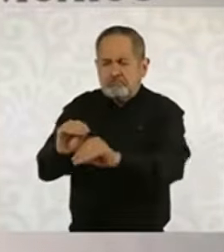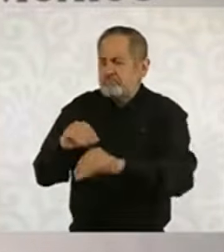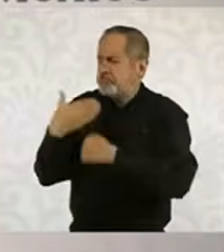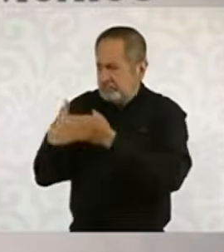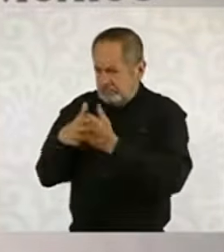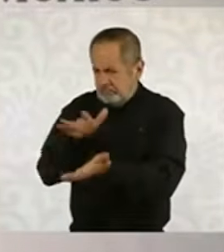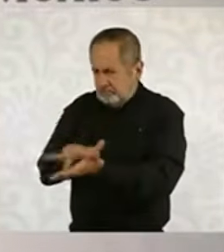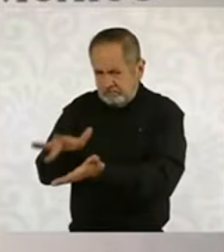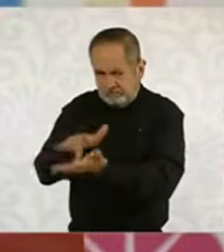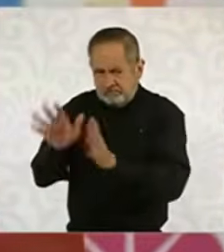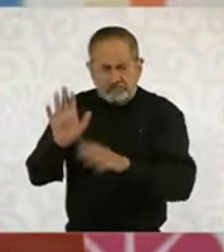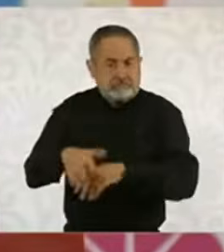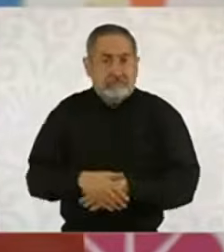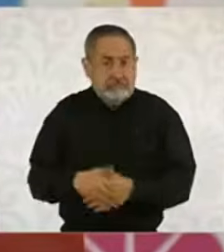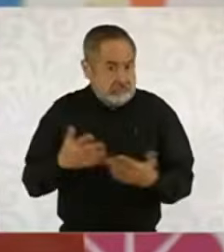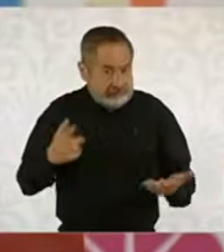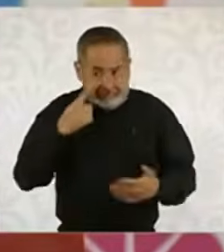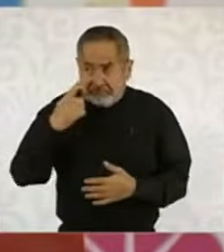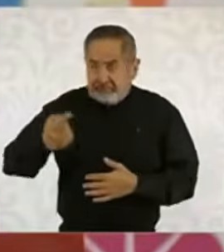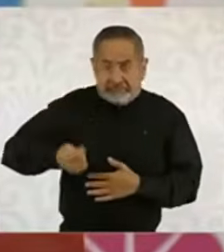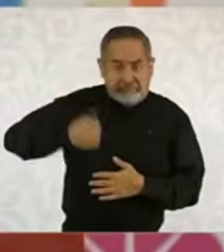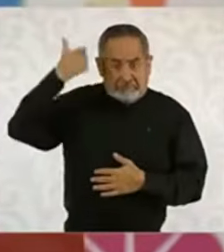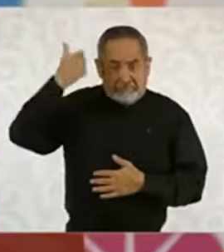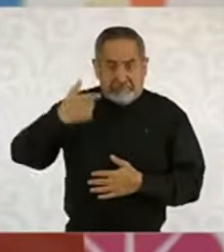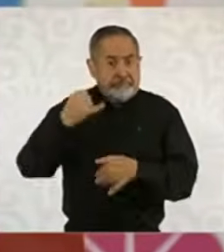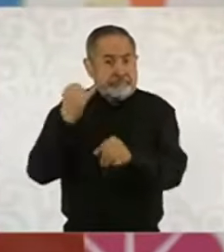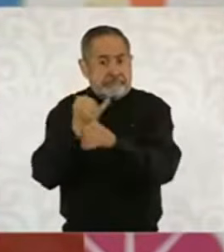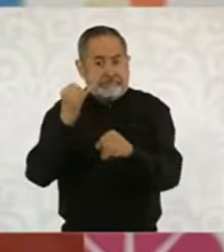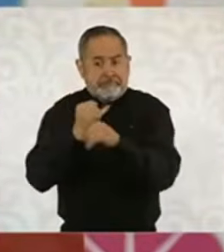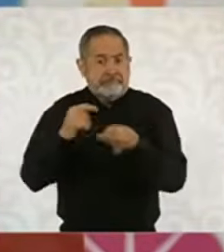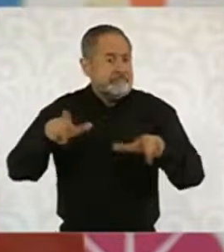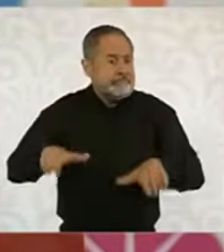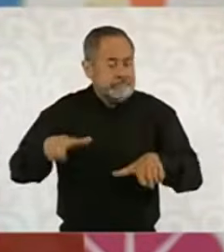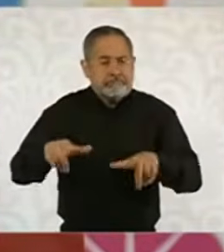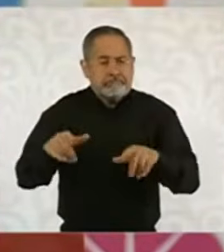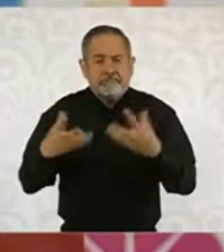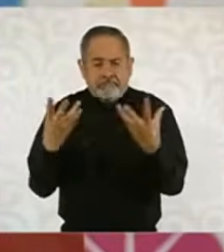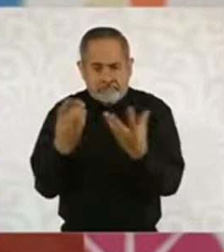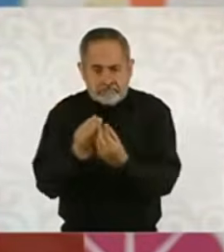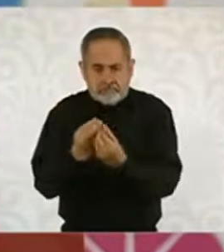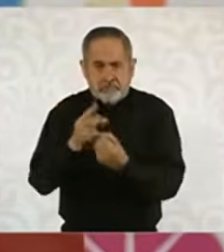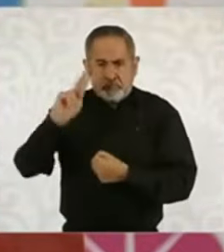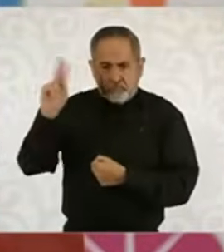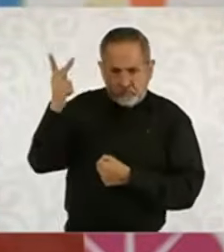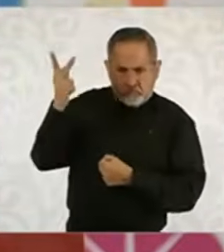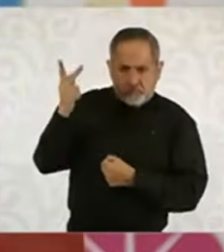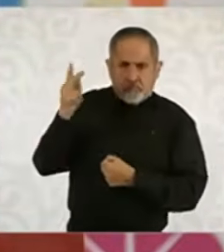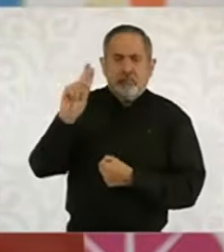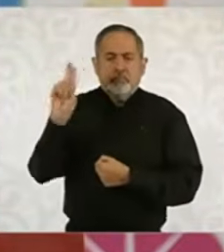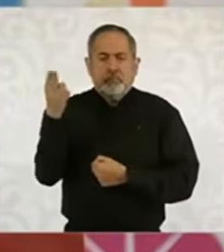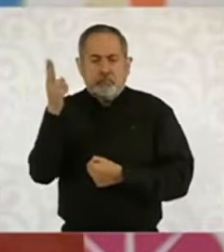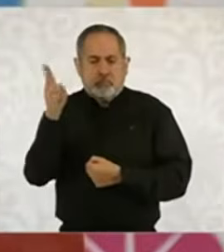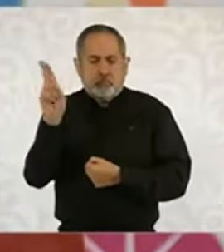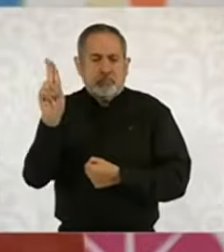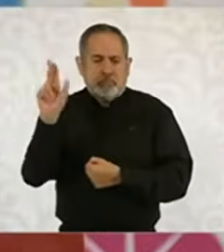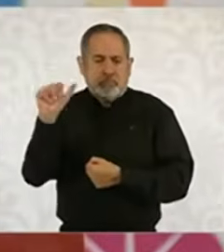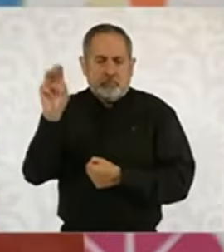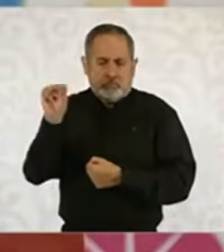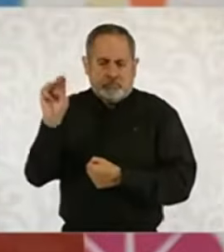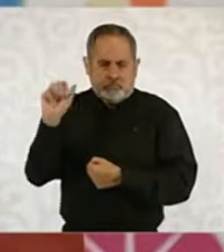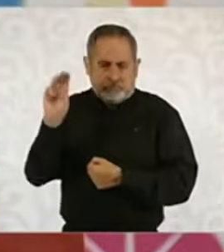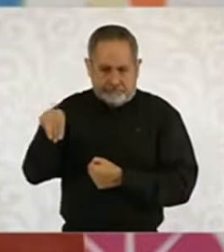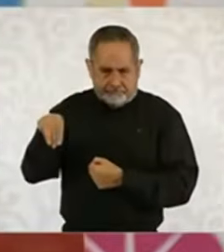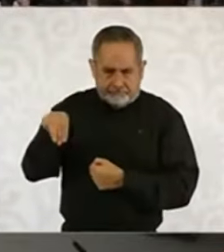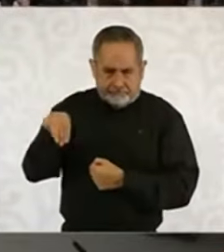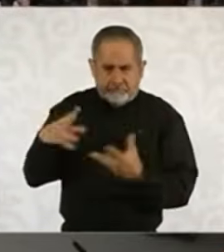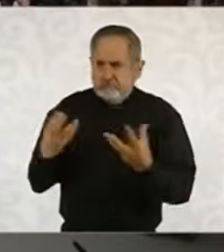Pero pues es por primera vez, se hacen en línea, se hace de manera conjunta, Poli, UNAM y pues les fue muy